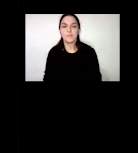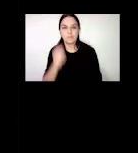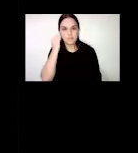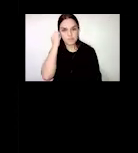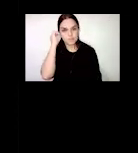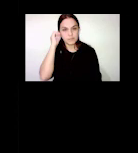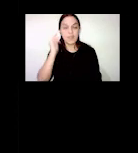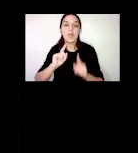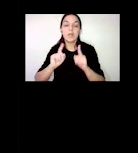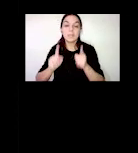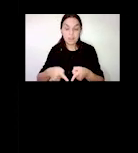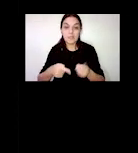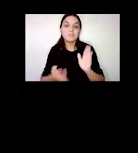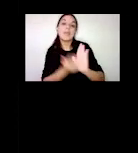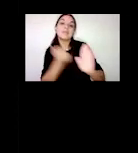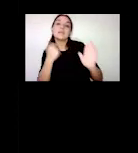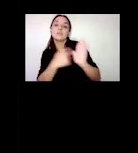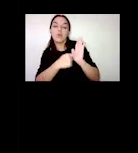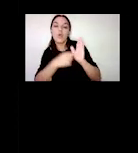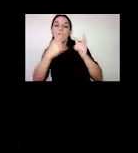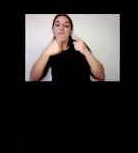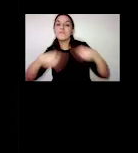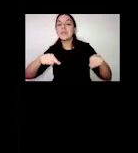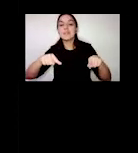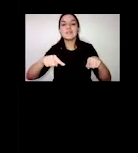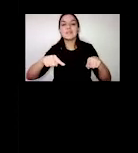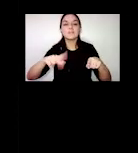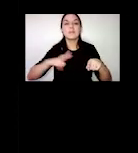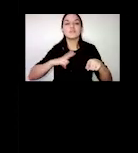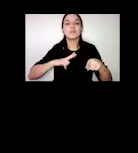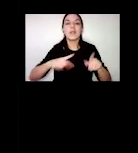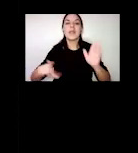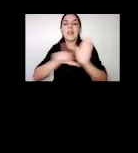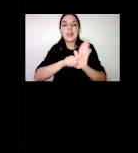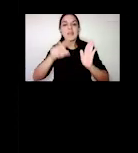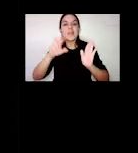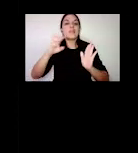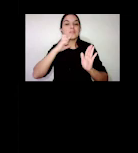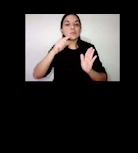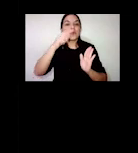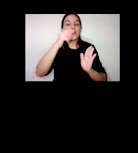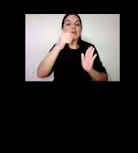También van a estar exentos los bienes amparados por la ley 19.540. ¿Qué es la ley